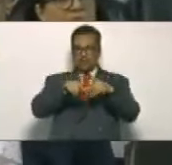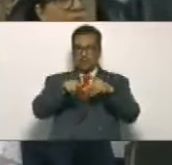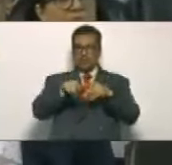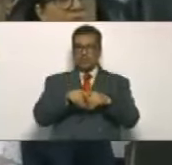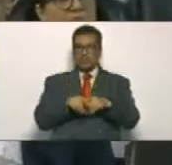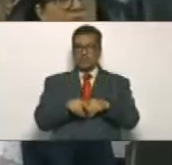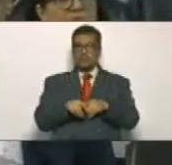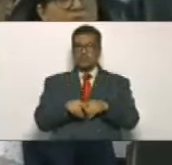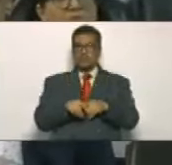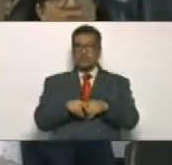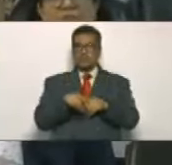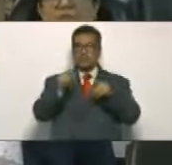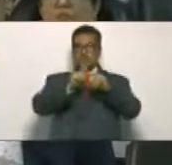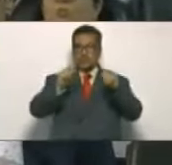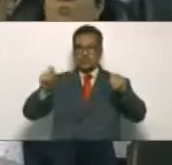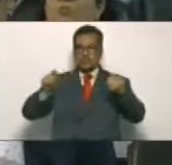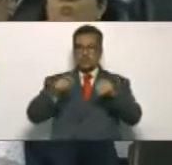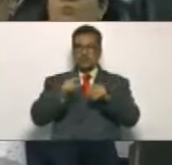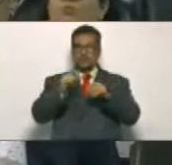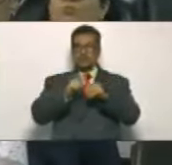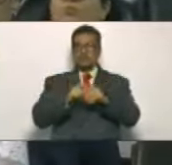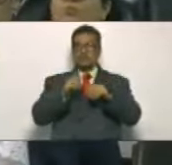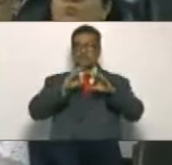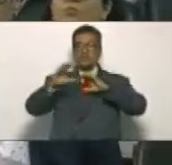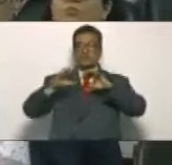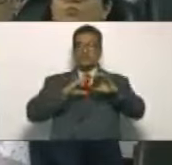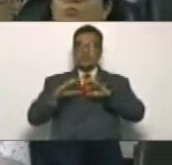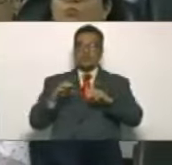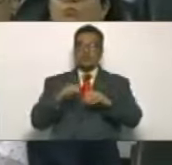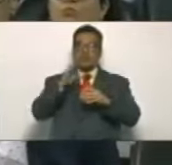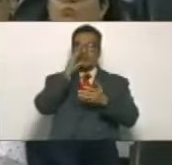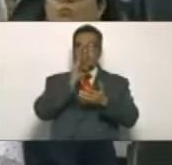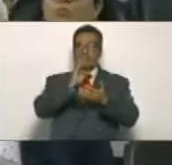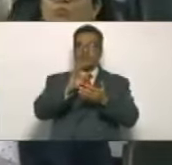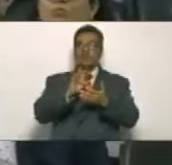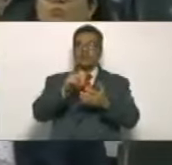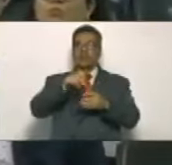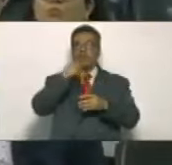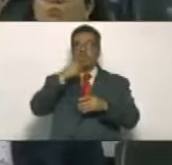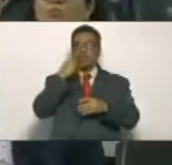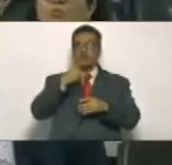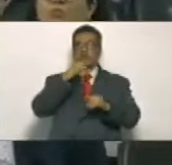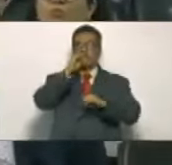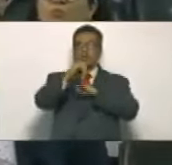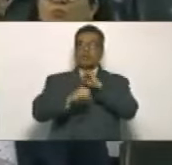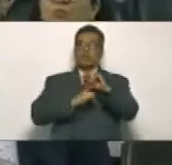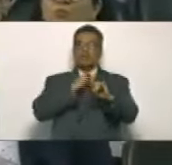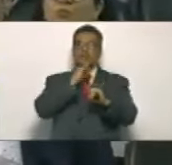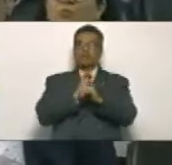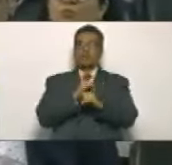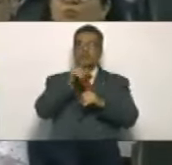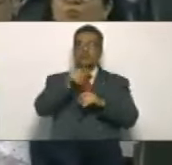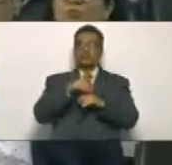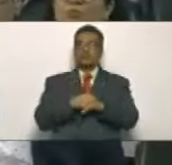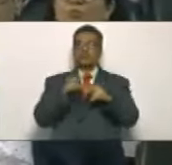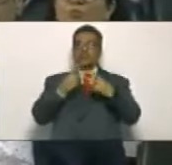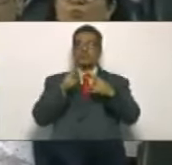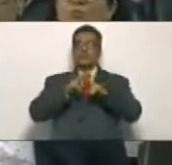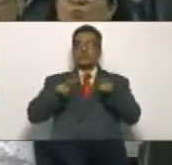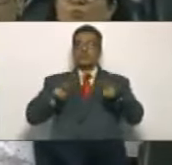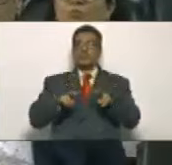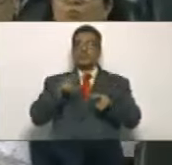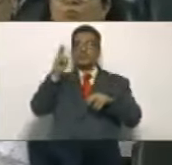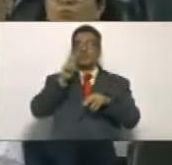que este comunicado es fiel a la política internacional de paz de